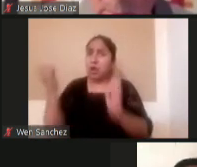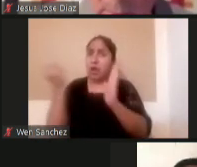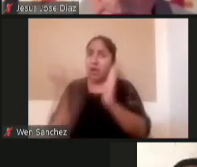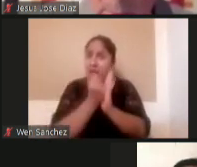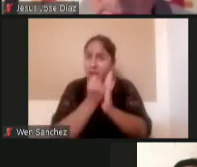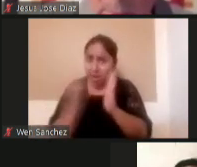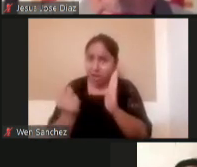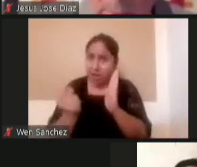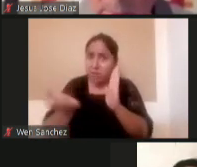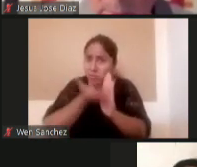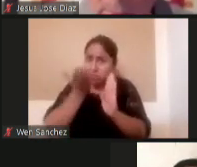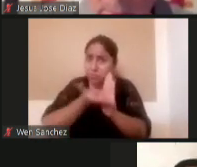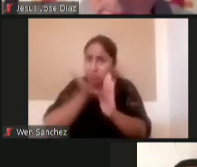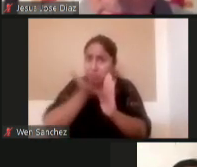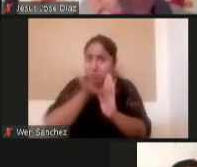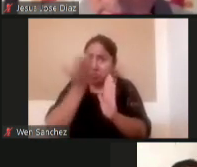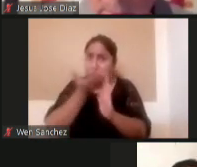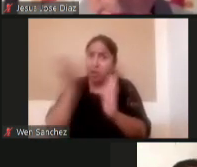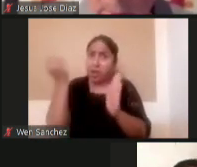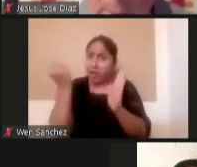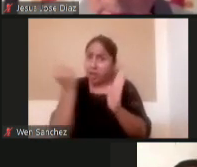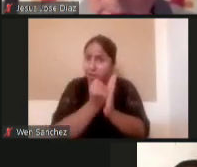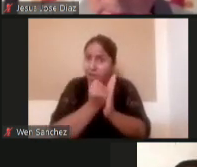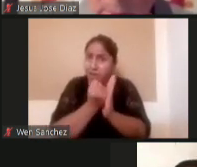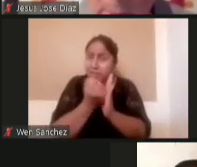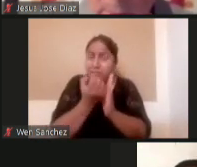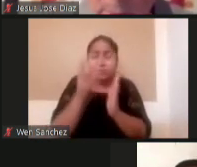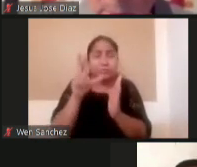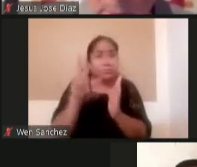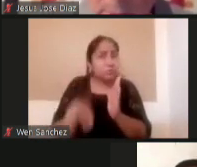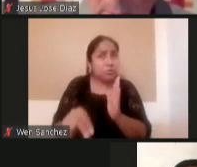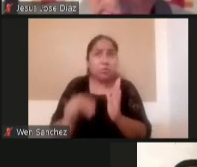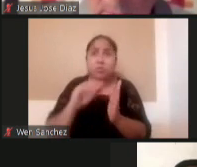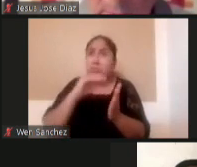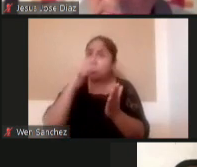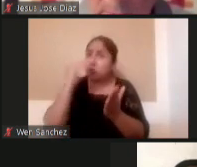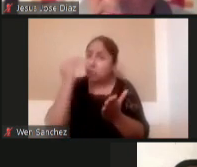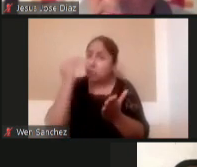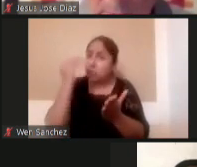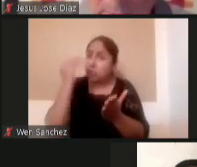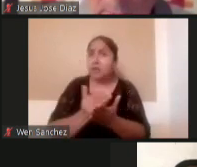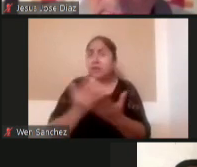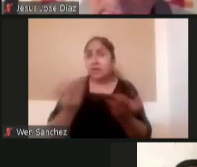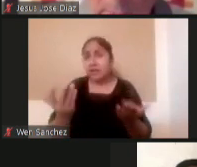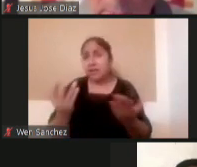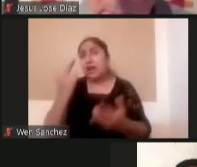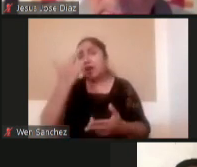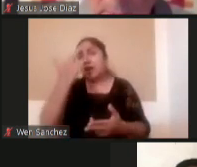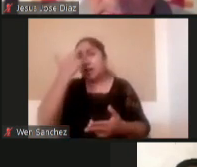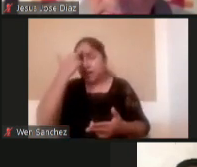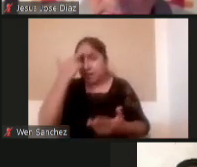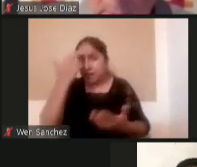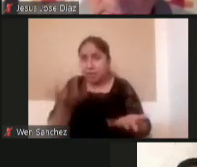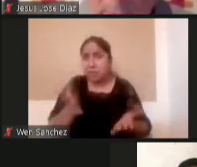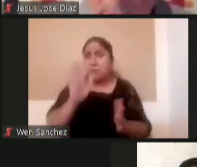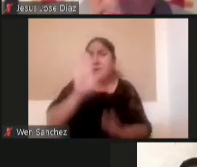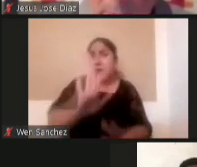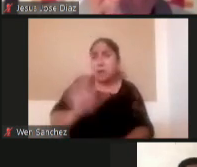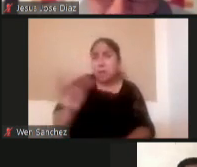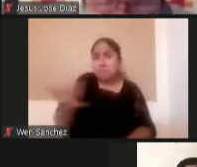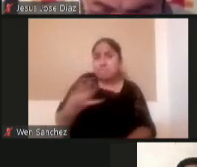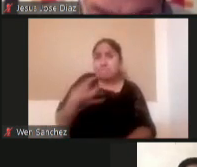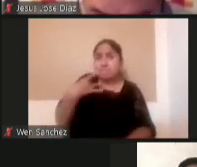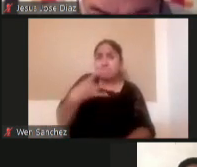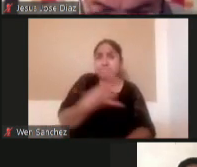se garantice esto de dichos servicios. Solicitamos también tener conciencia de los daños colaterales como son descomposturas en